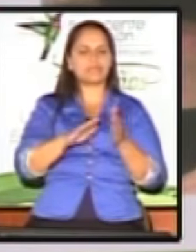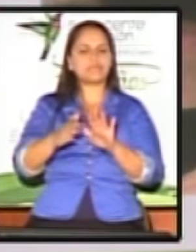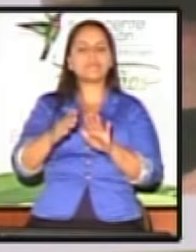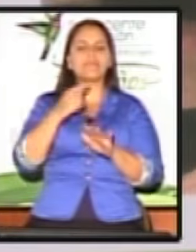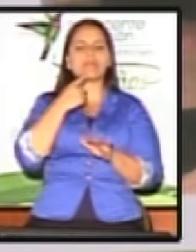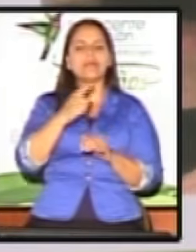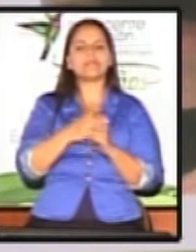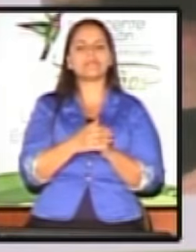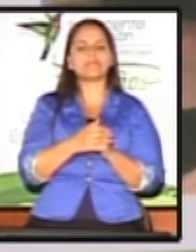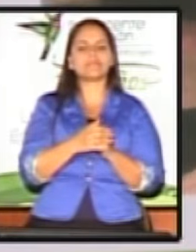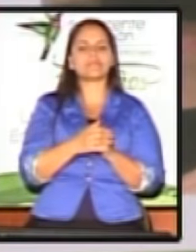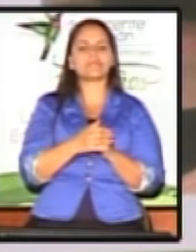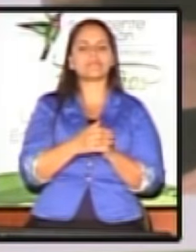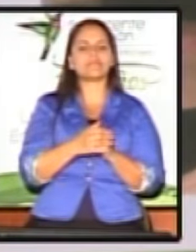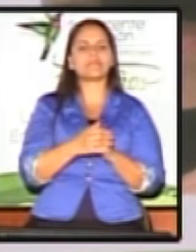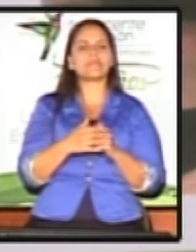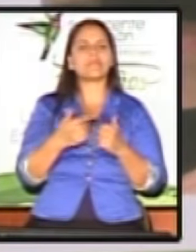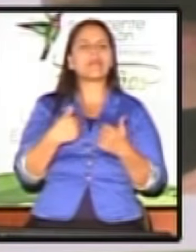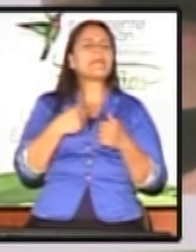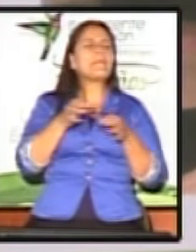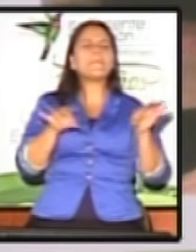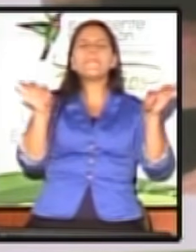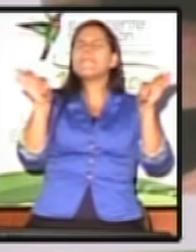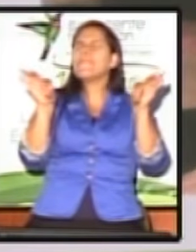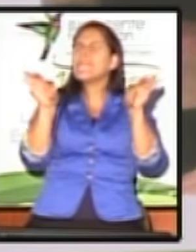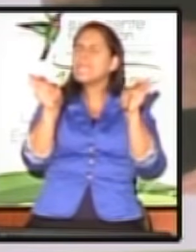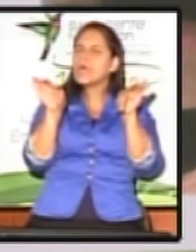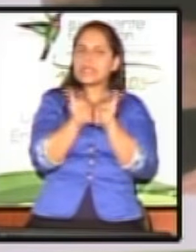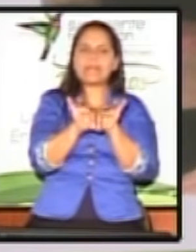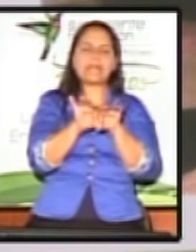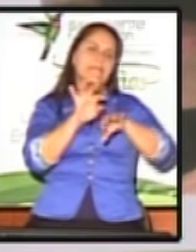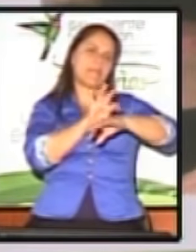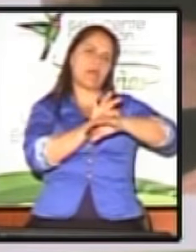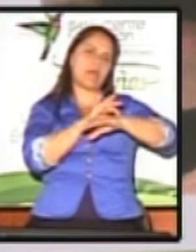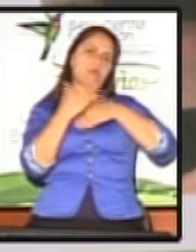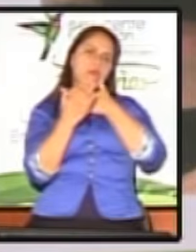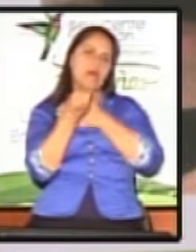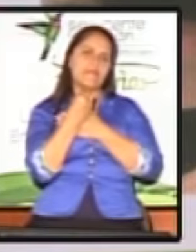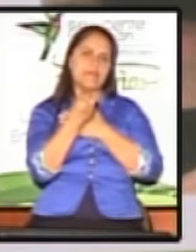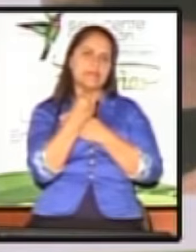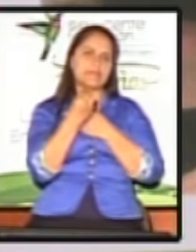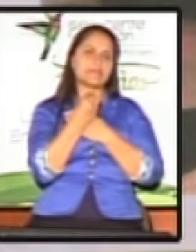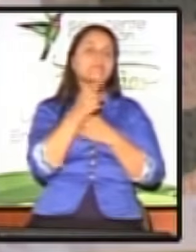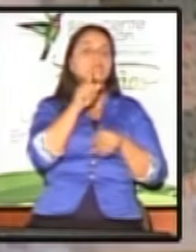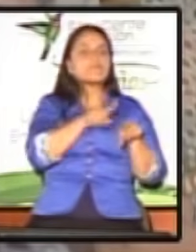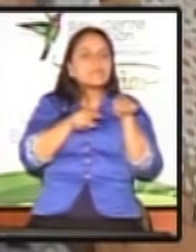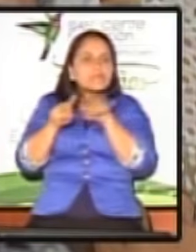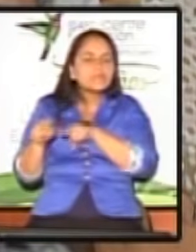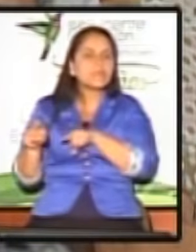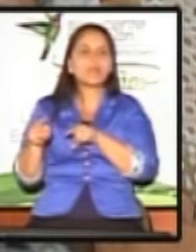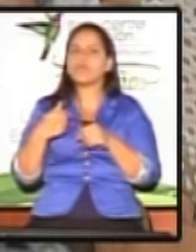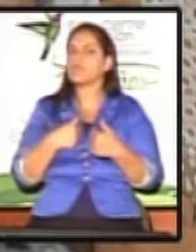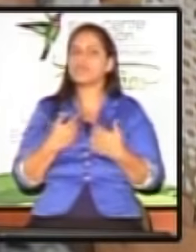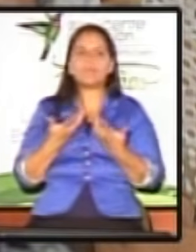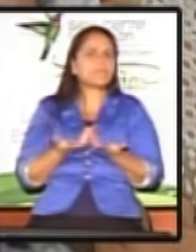más importantes en el cuidado paliativo es el diagnóstico. Muchos pacientes llegan a cuidado paliativo sin saber